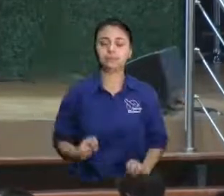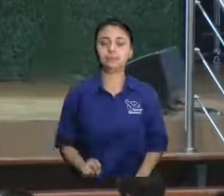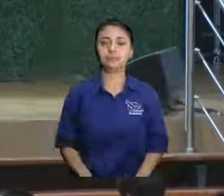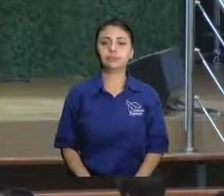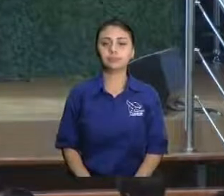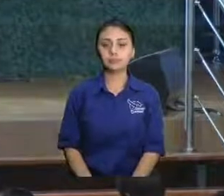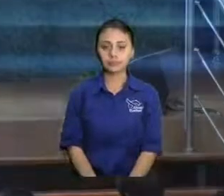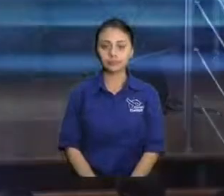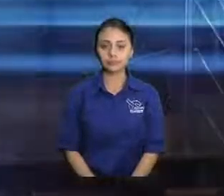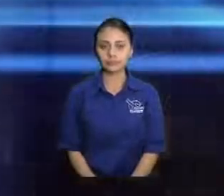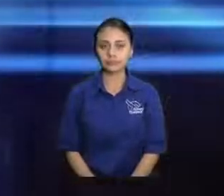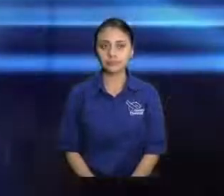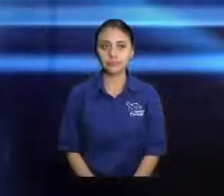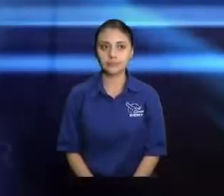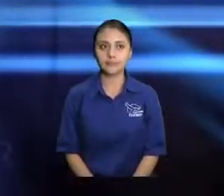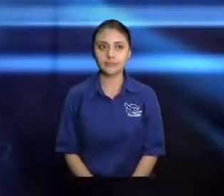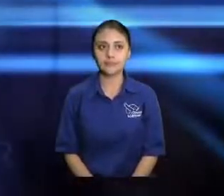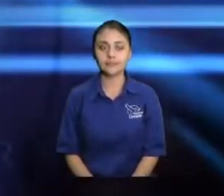son sinónimos.